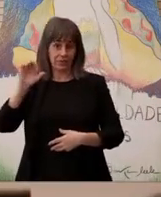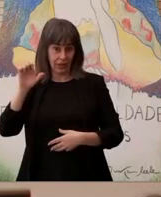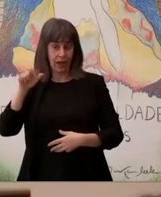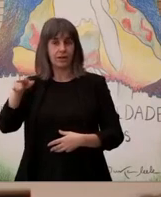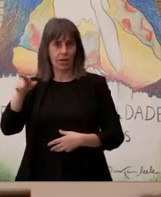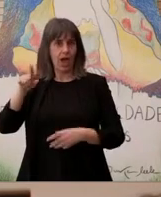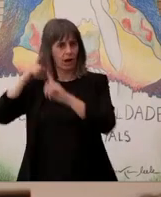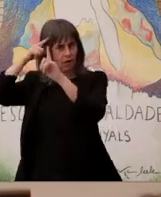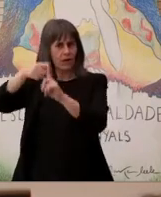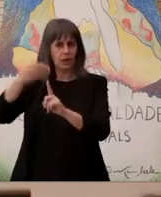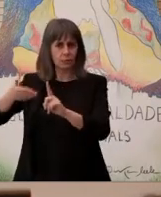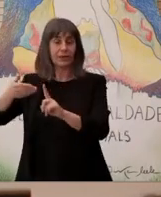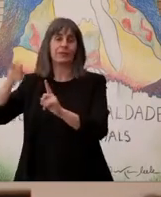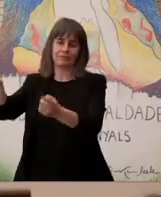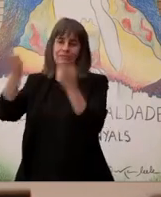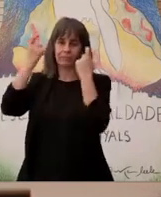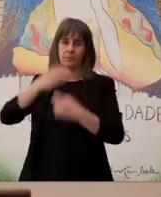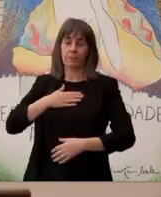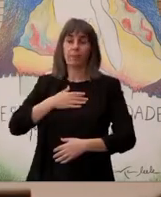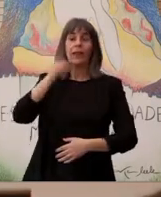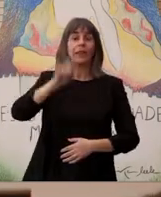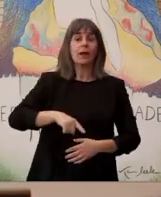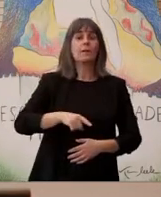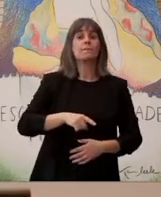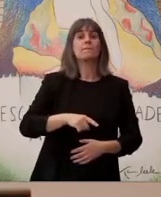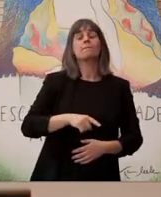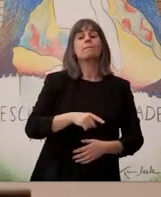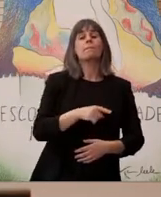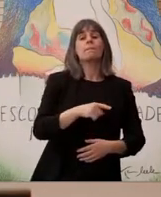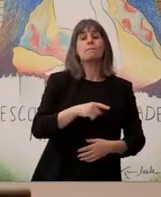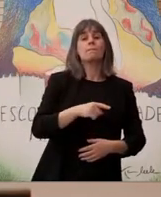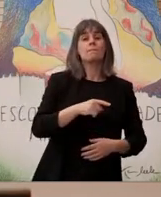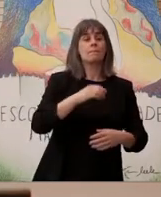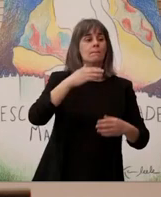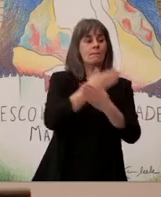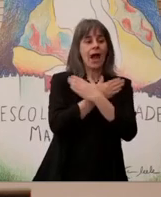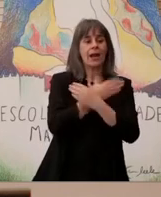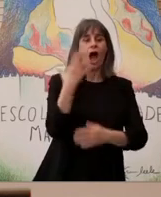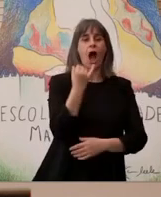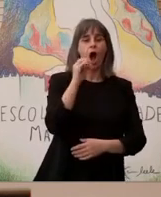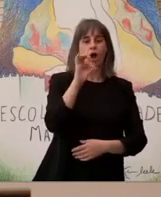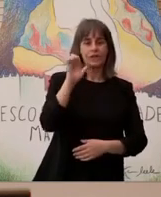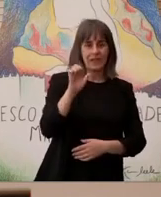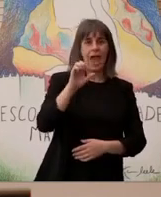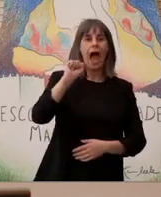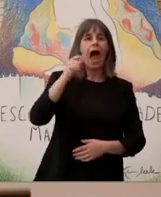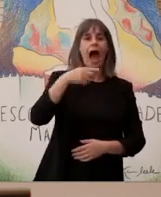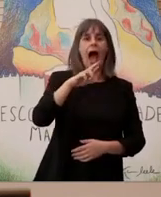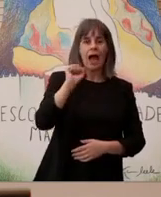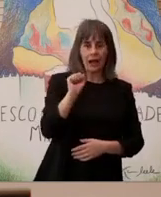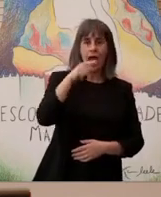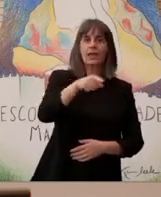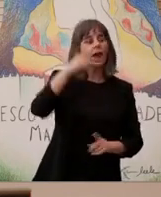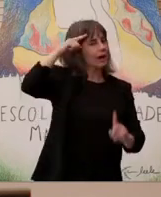filosofía mestra y referente Don feminismo da que me impulsó una parte digamos de